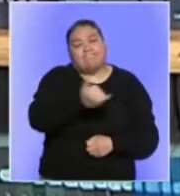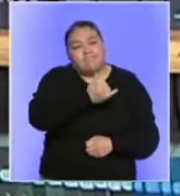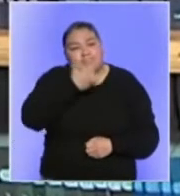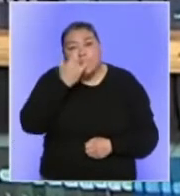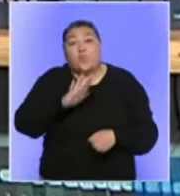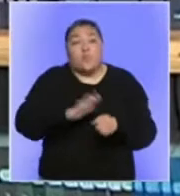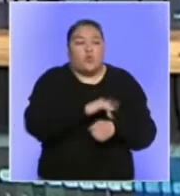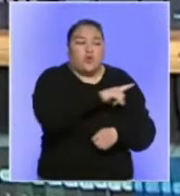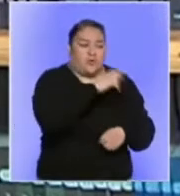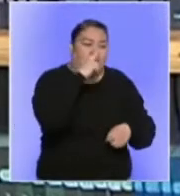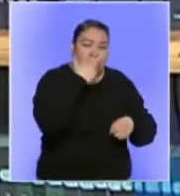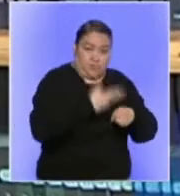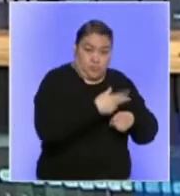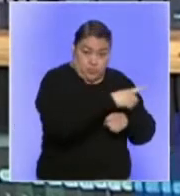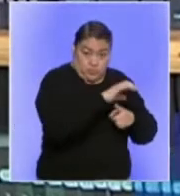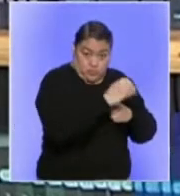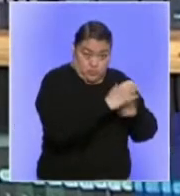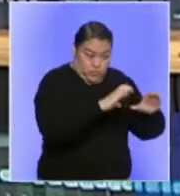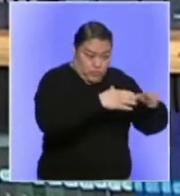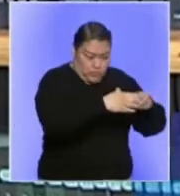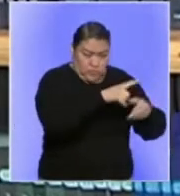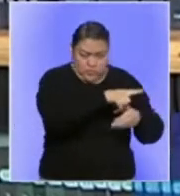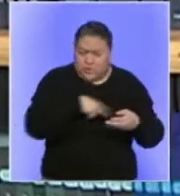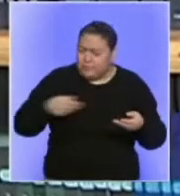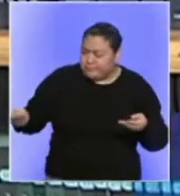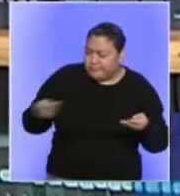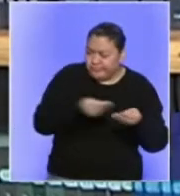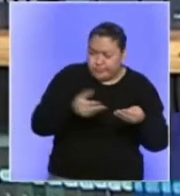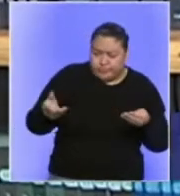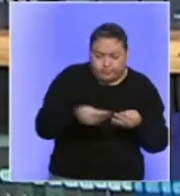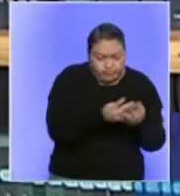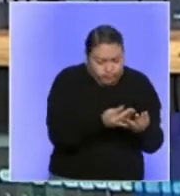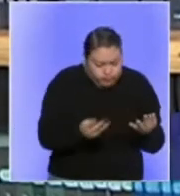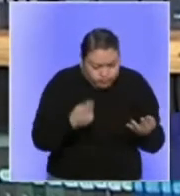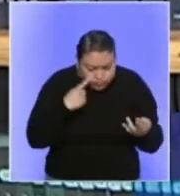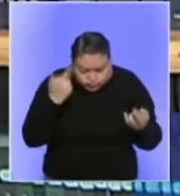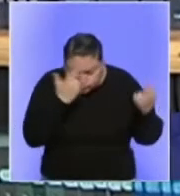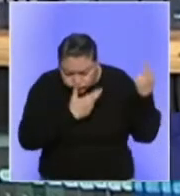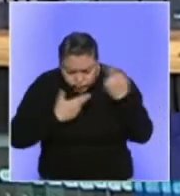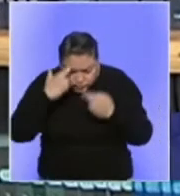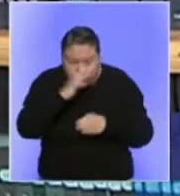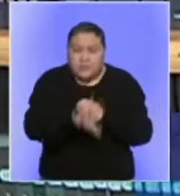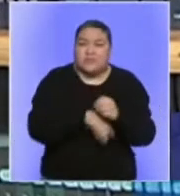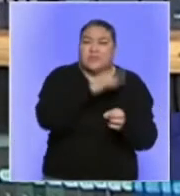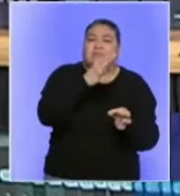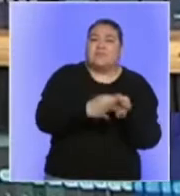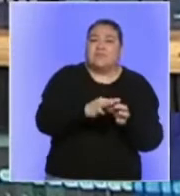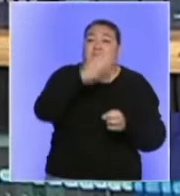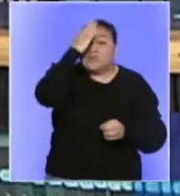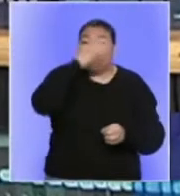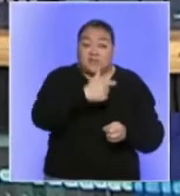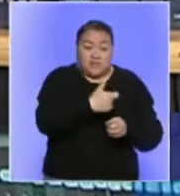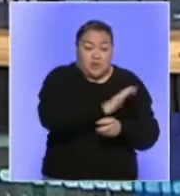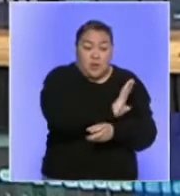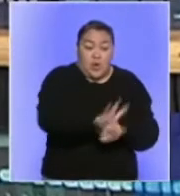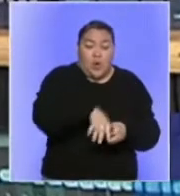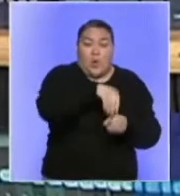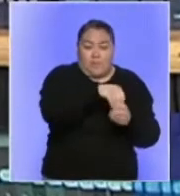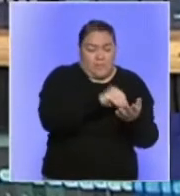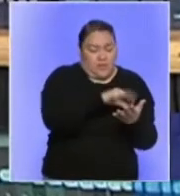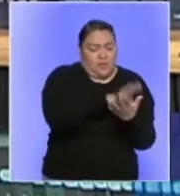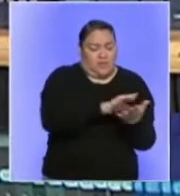manera exhaustiva los documentos aportados por el sujeto obligado y tomó en cuenta que el monto involucrado atendía la cantidad reportada